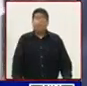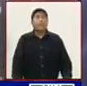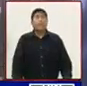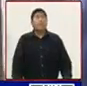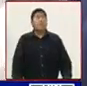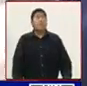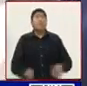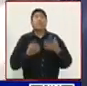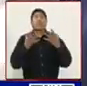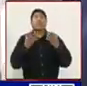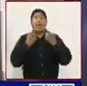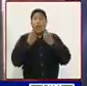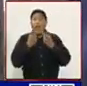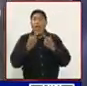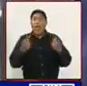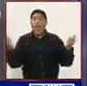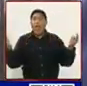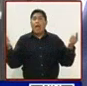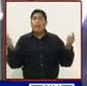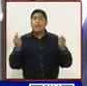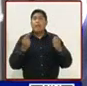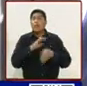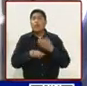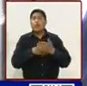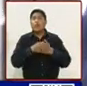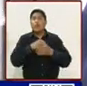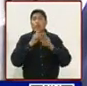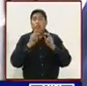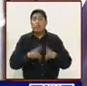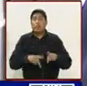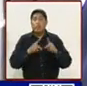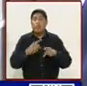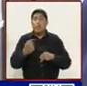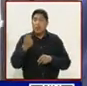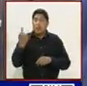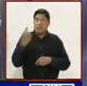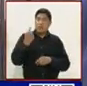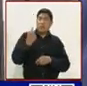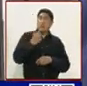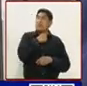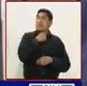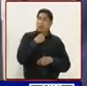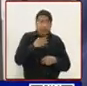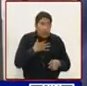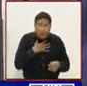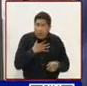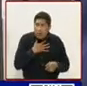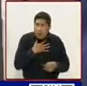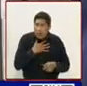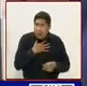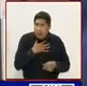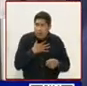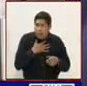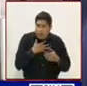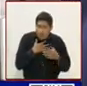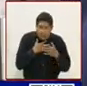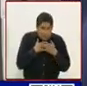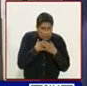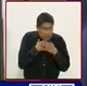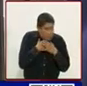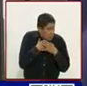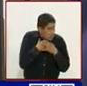Quería declarar así para todo el público que se me ha amenazado con mi integridad y ya temo por mi vida